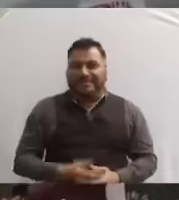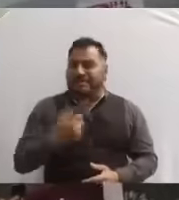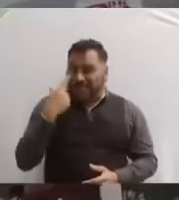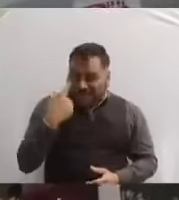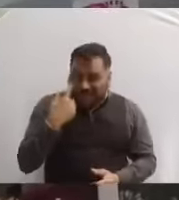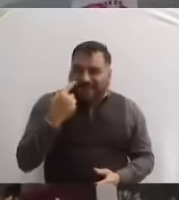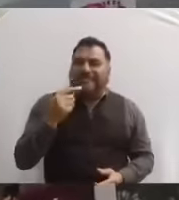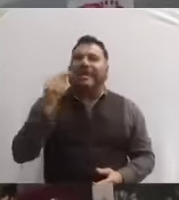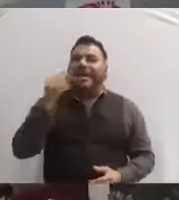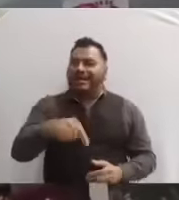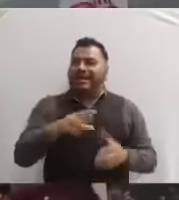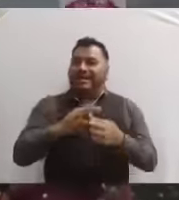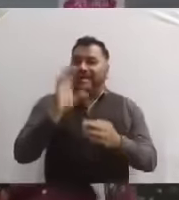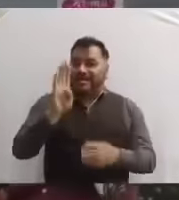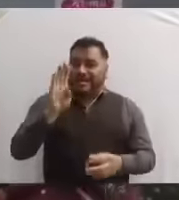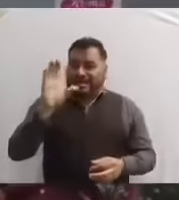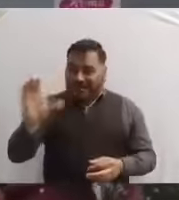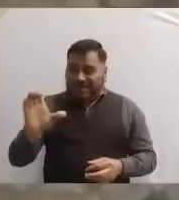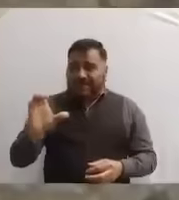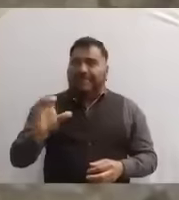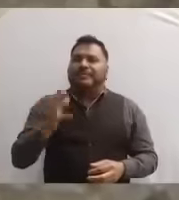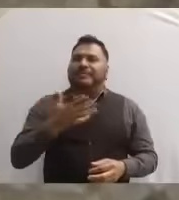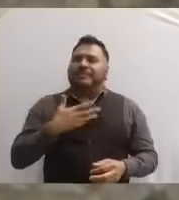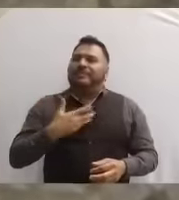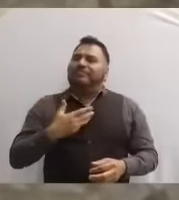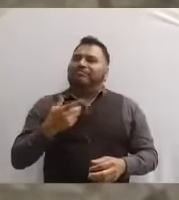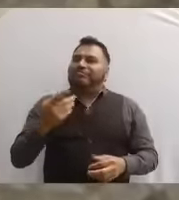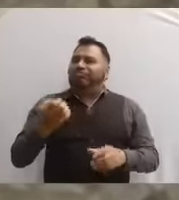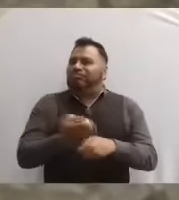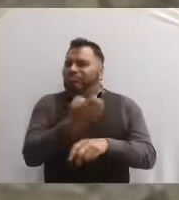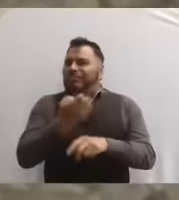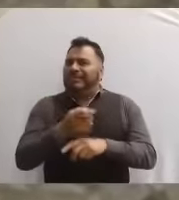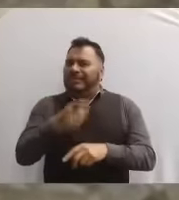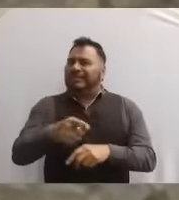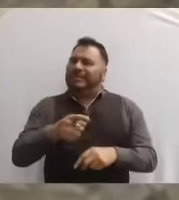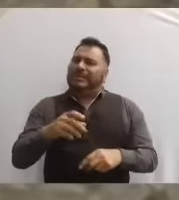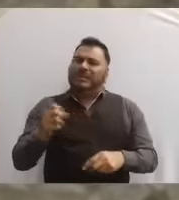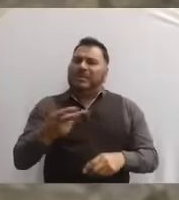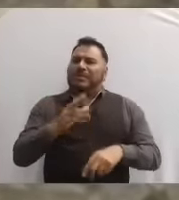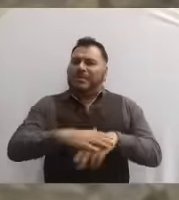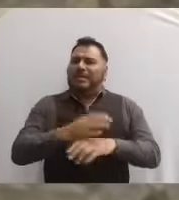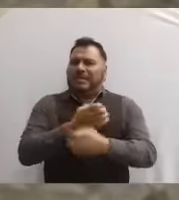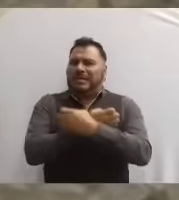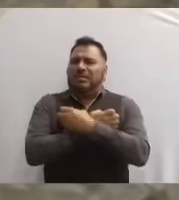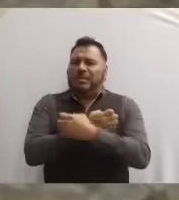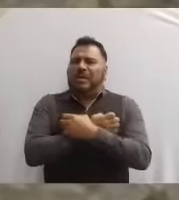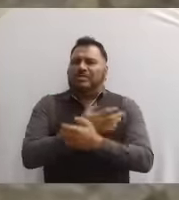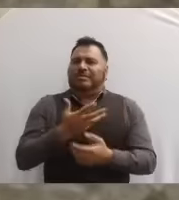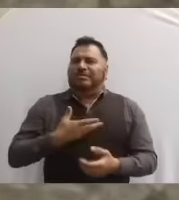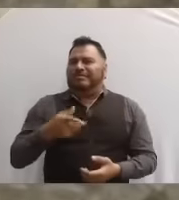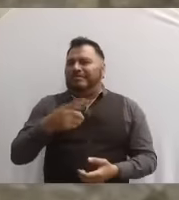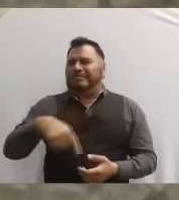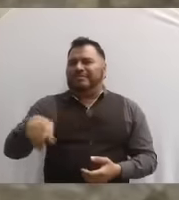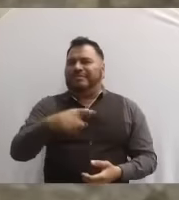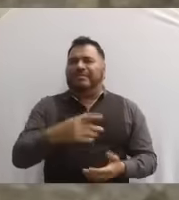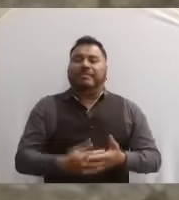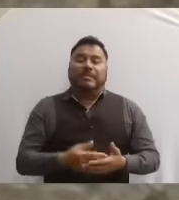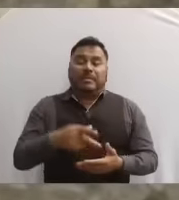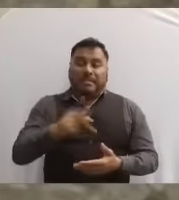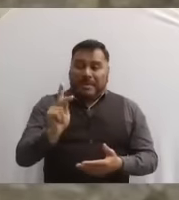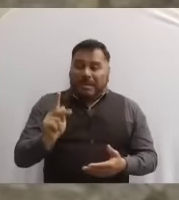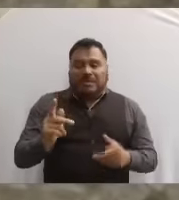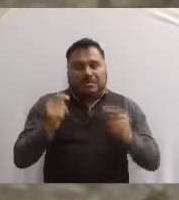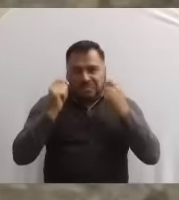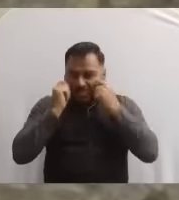Fíjense, aquí Baja California es de los estados que más educación pública tiene. Pero de